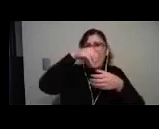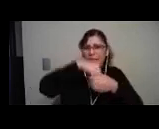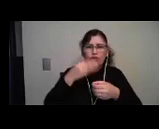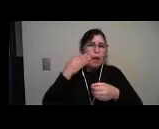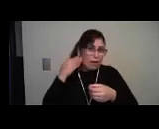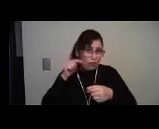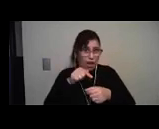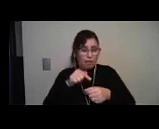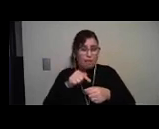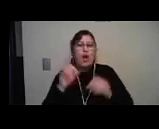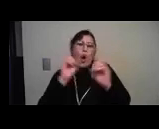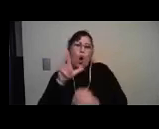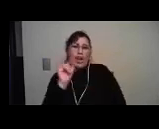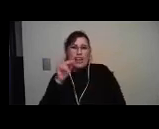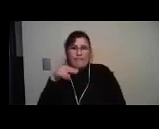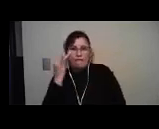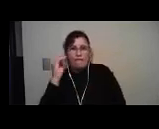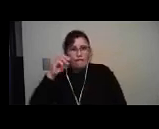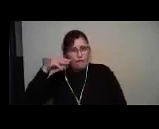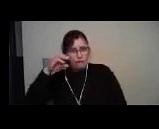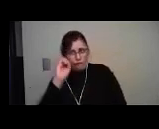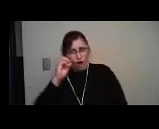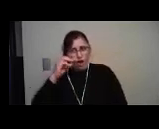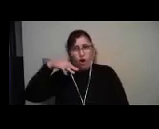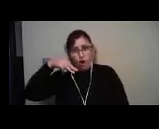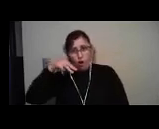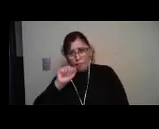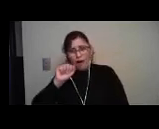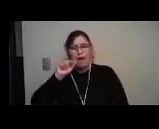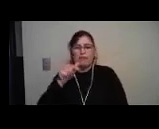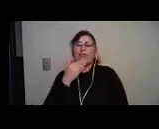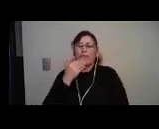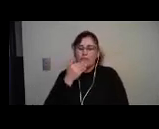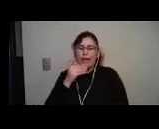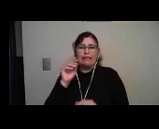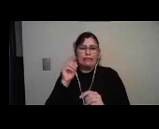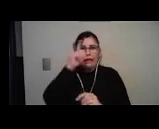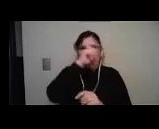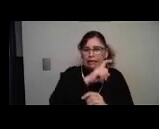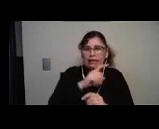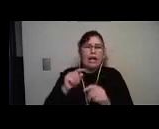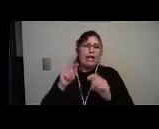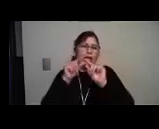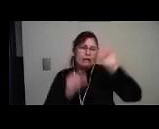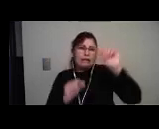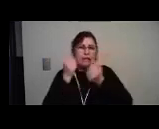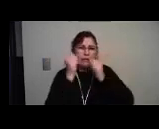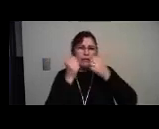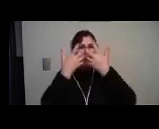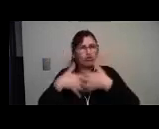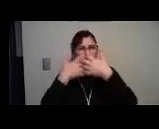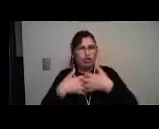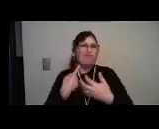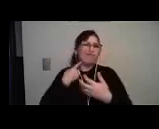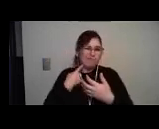linfoma, ¿ya? Que se puede producir en la médula ósea que va a alterar la funcionalidad de los nervios periféricos. Y por supuesto otras